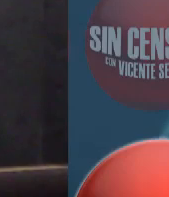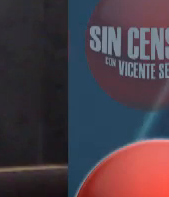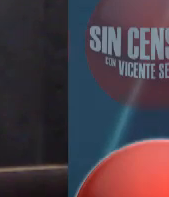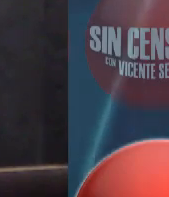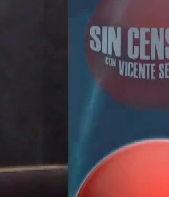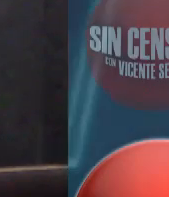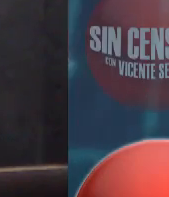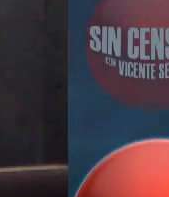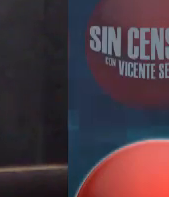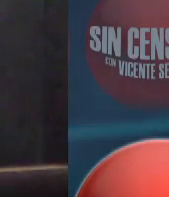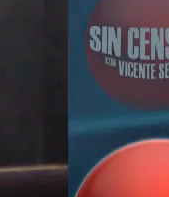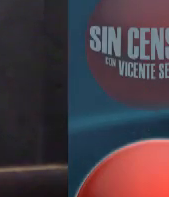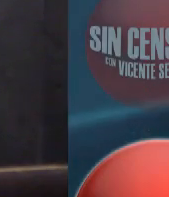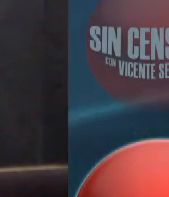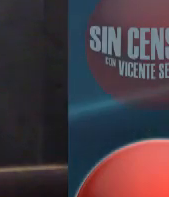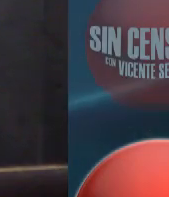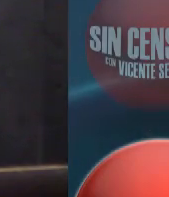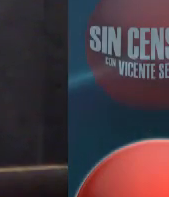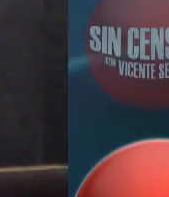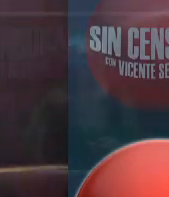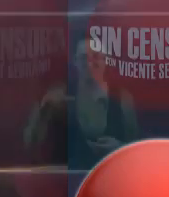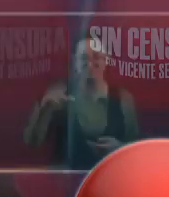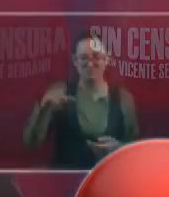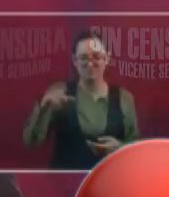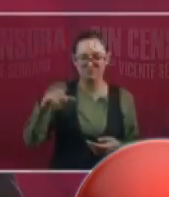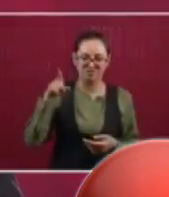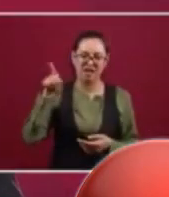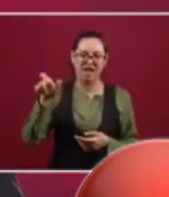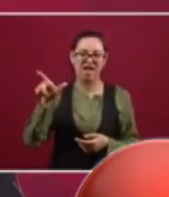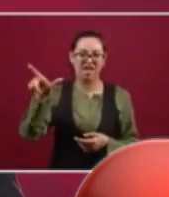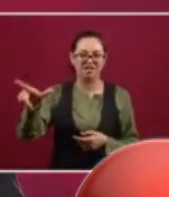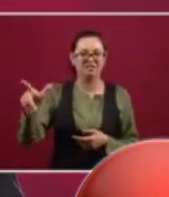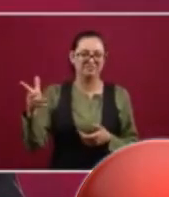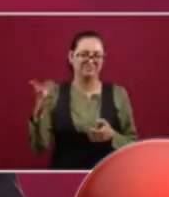cuestionando sobre joaquín lópez dóriga